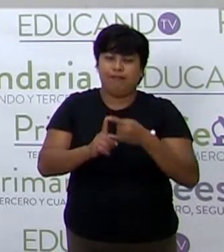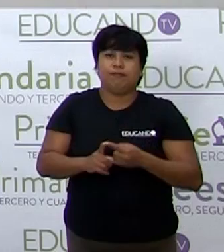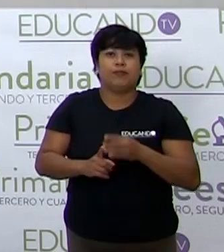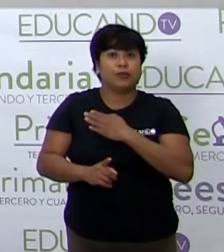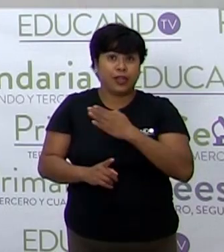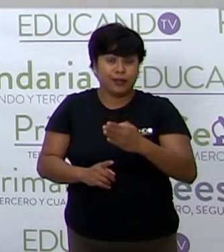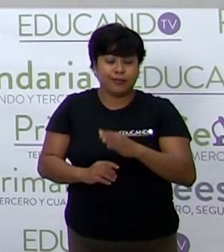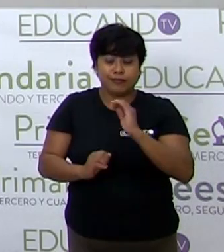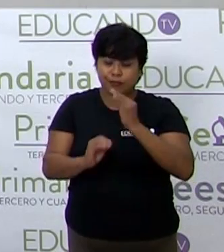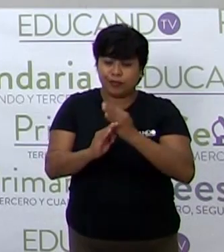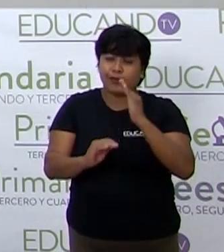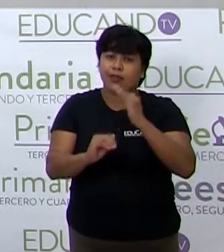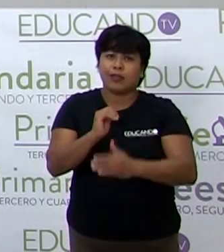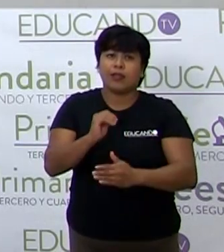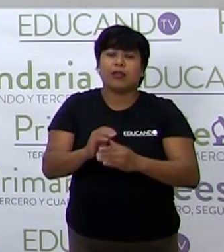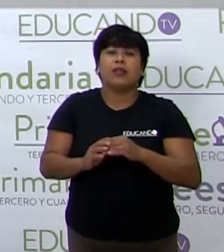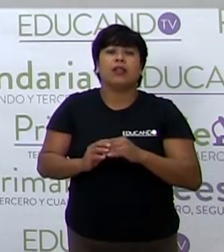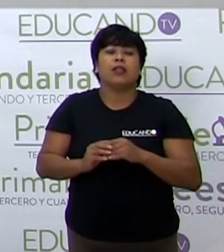Bueno, finalmente